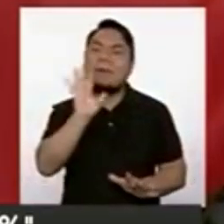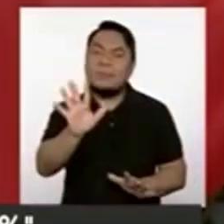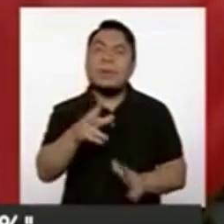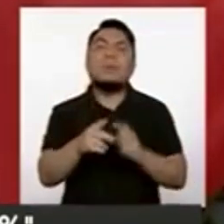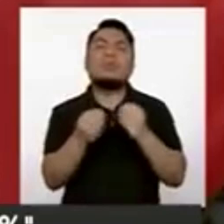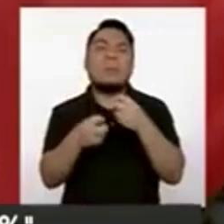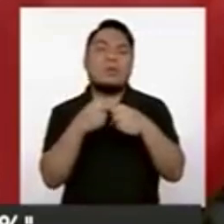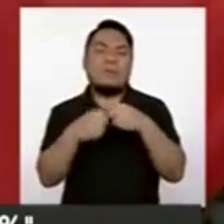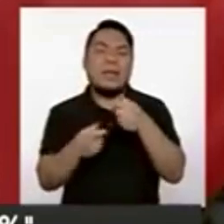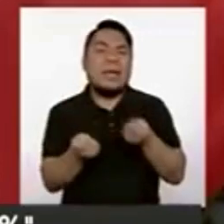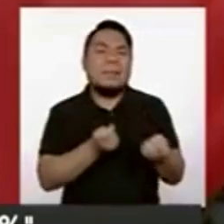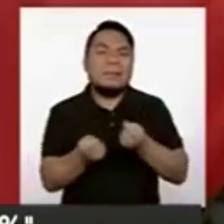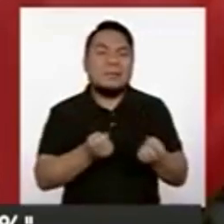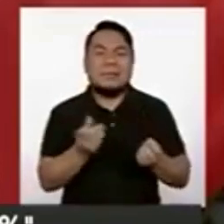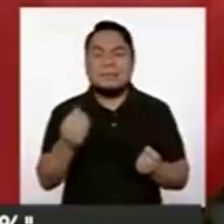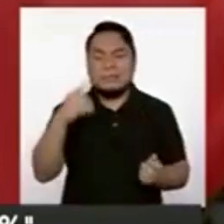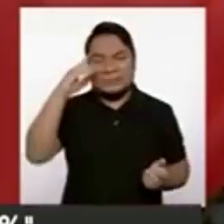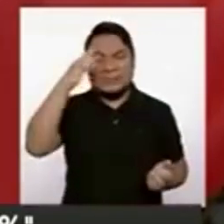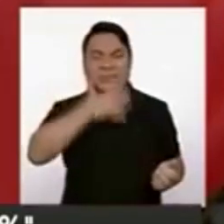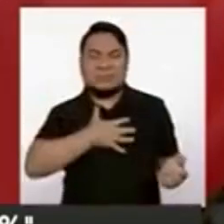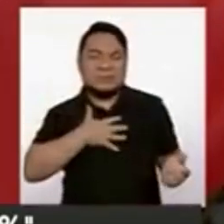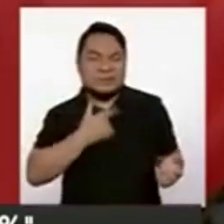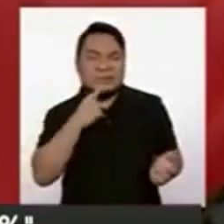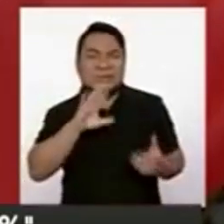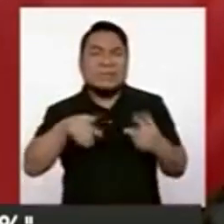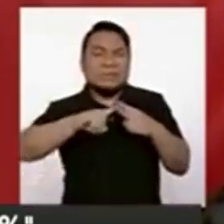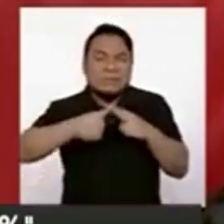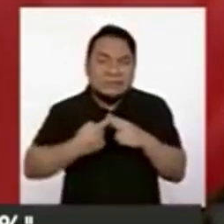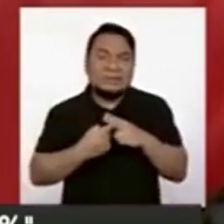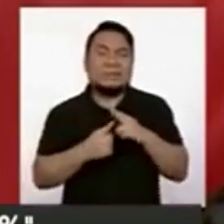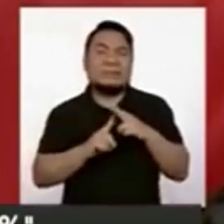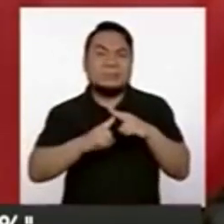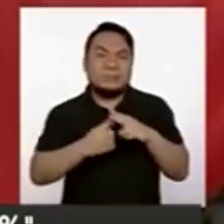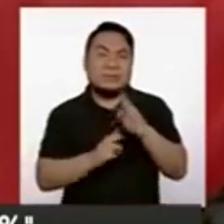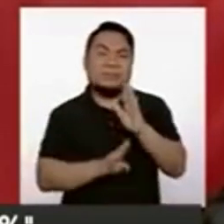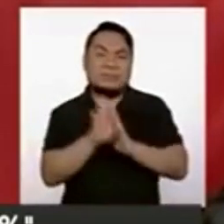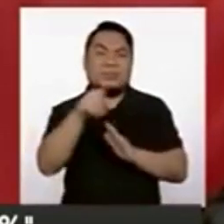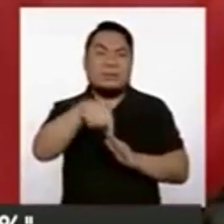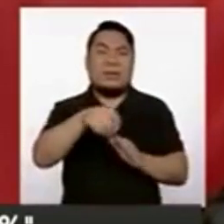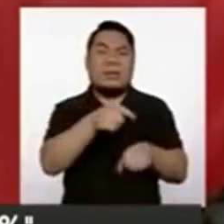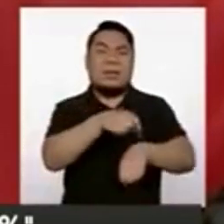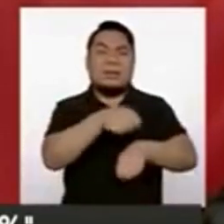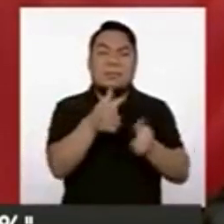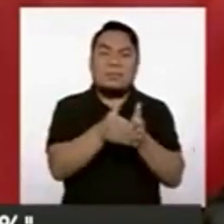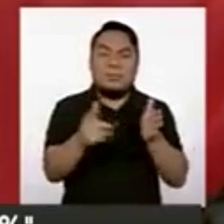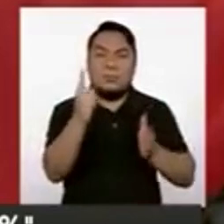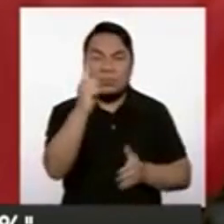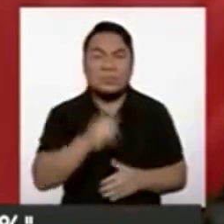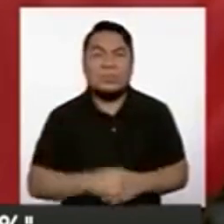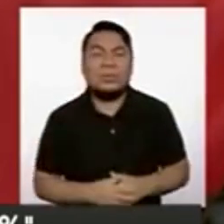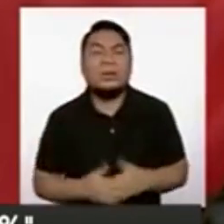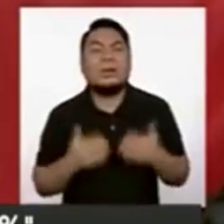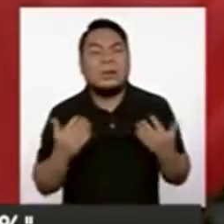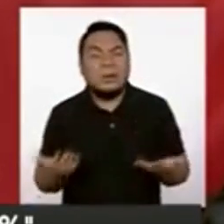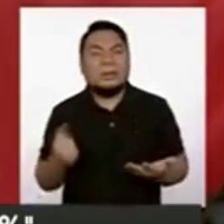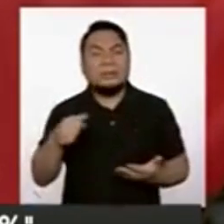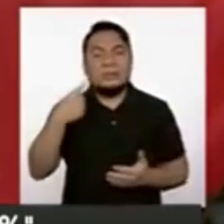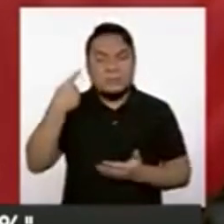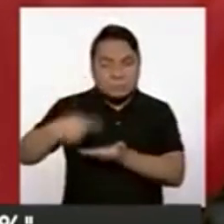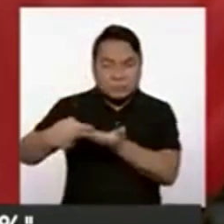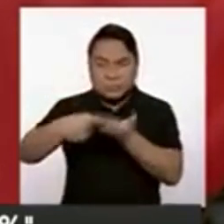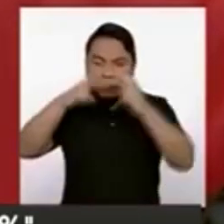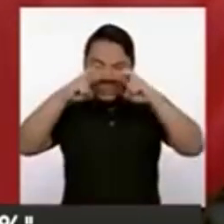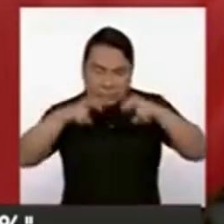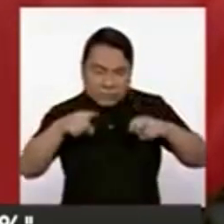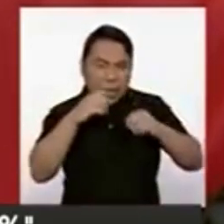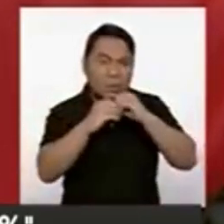administrativo. Era muy engorroso el reinicio de las actividades en la fase 1. Obviamente se evaluó, se